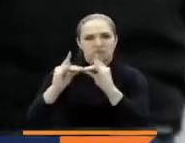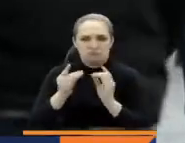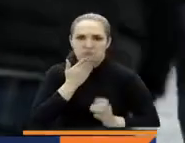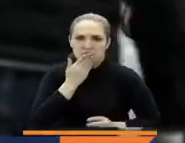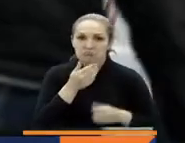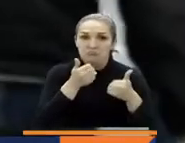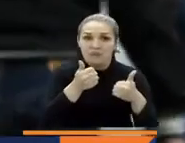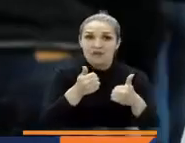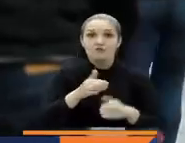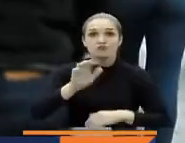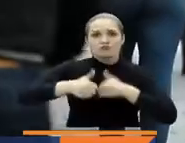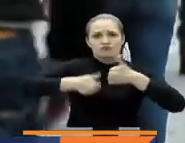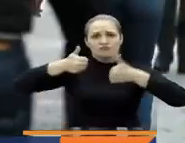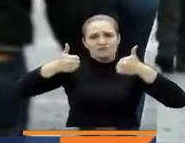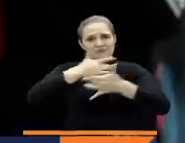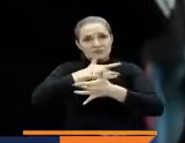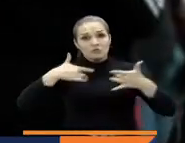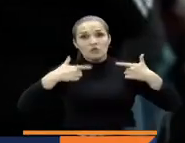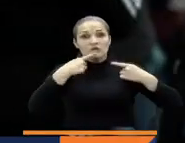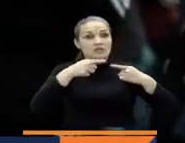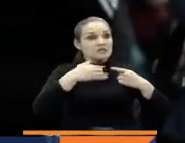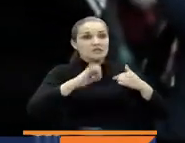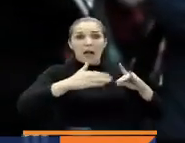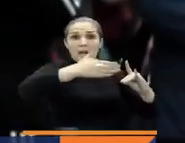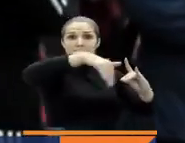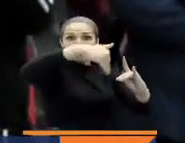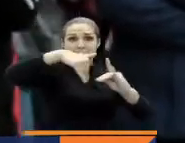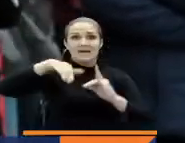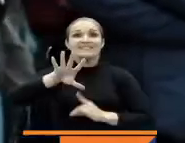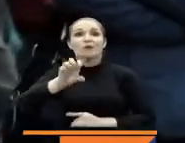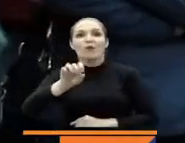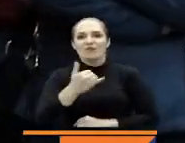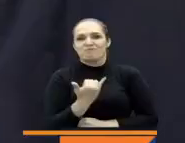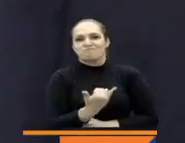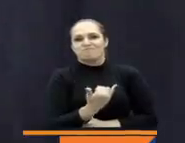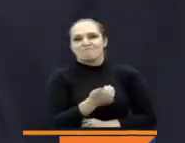últimas horas se han desocupado al menos 50 camas.